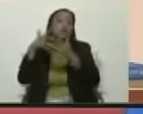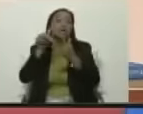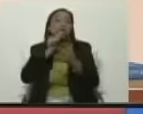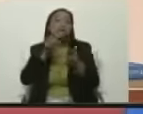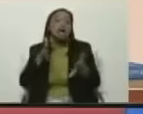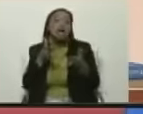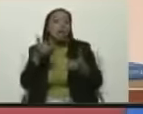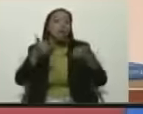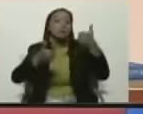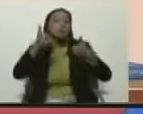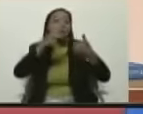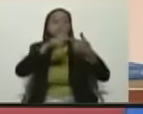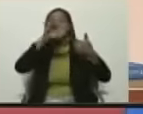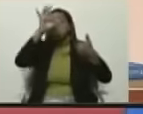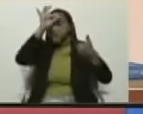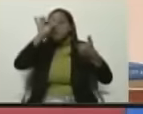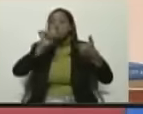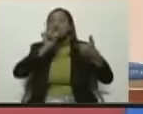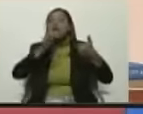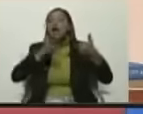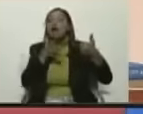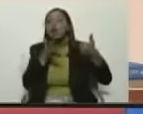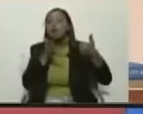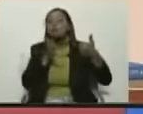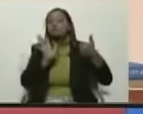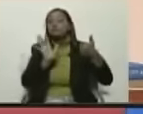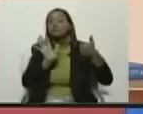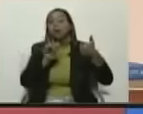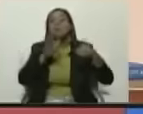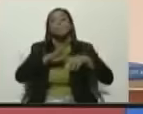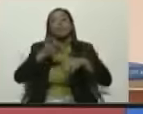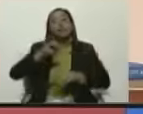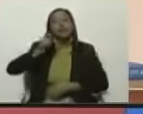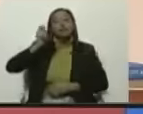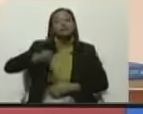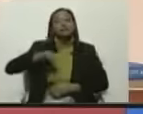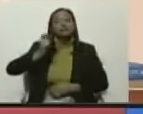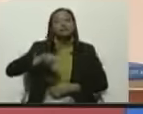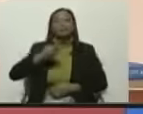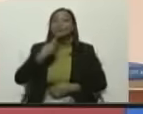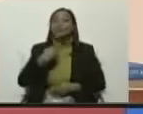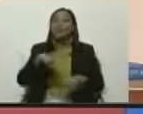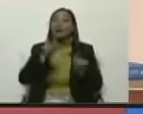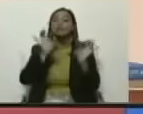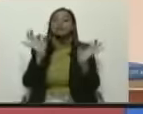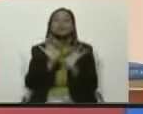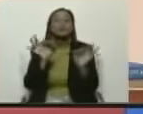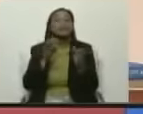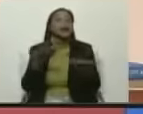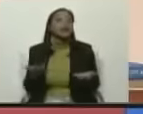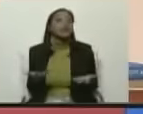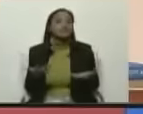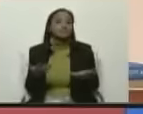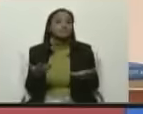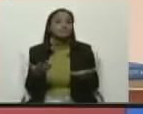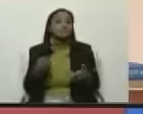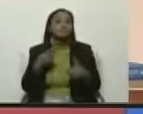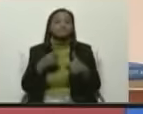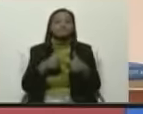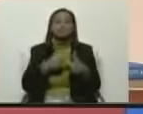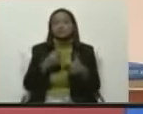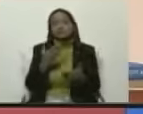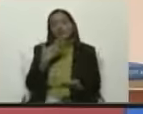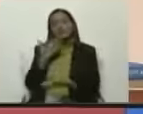porque todavía no se sabe, los tribunales no han dicho, y ya este señor va a terminar esos 4 años de mandato.